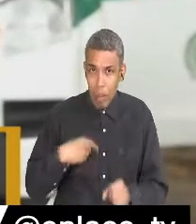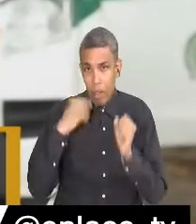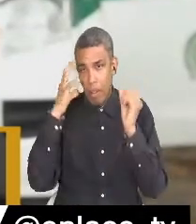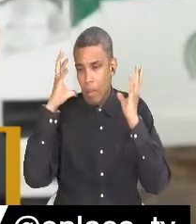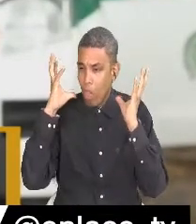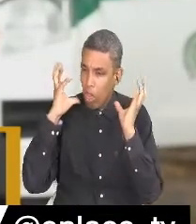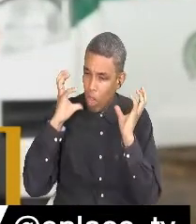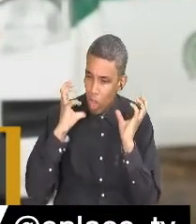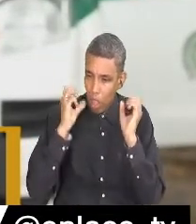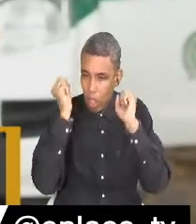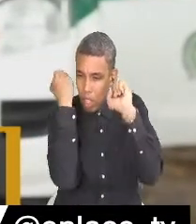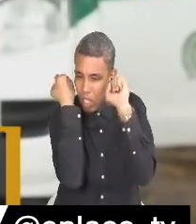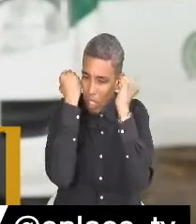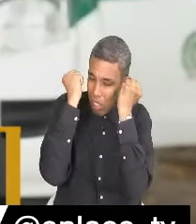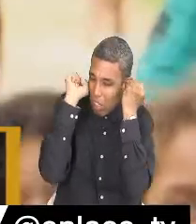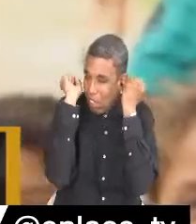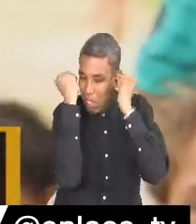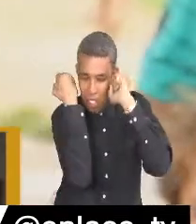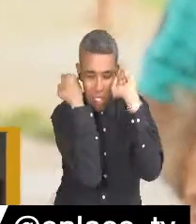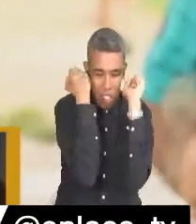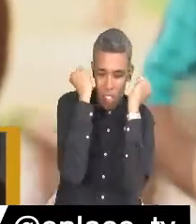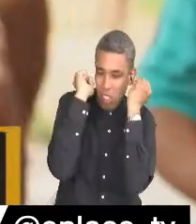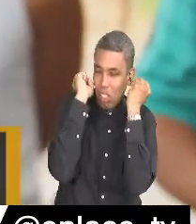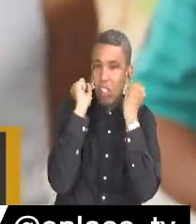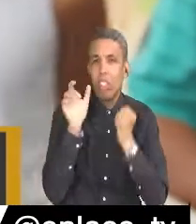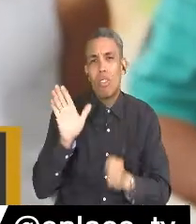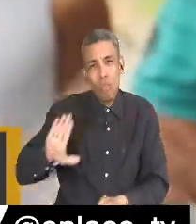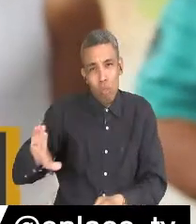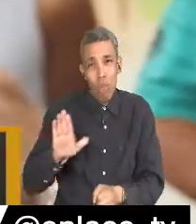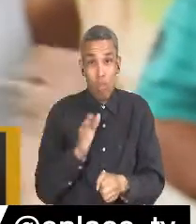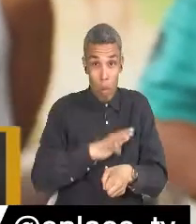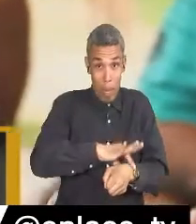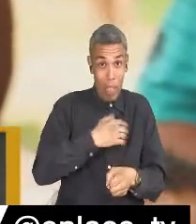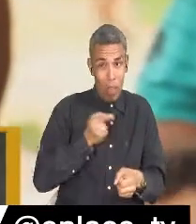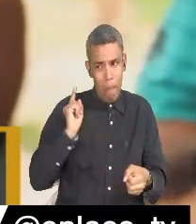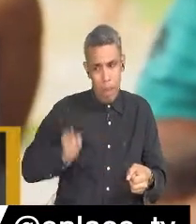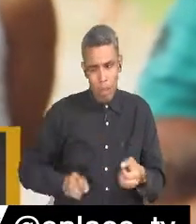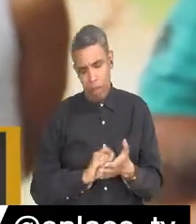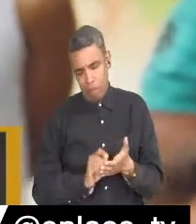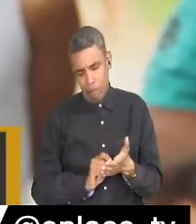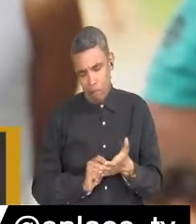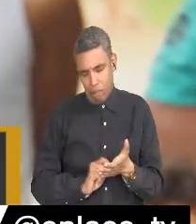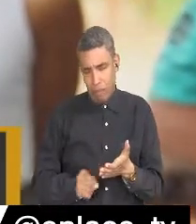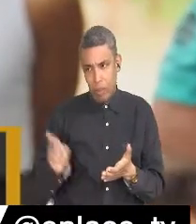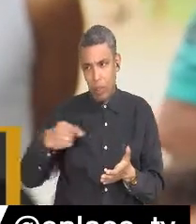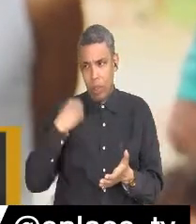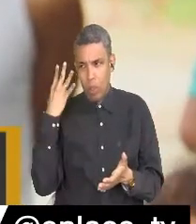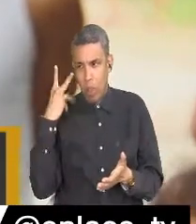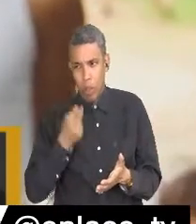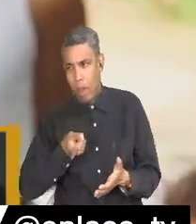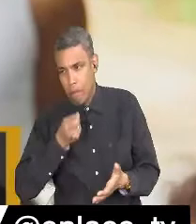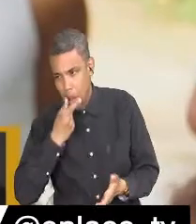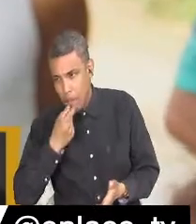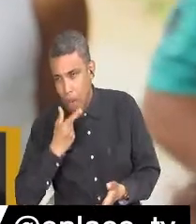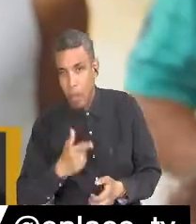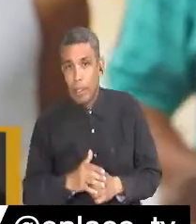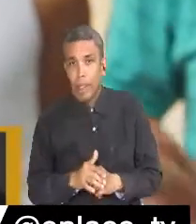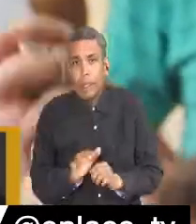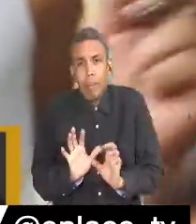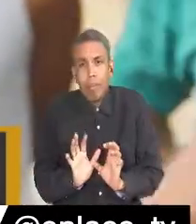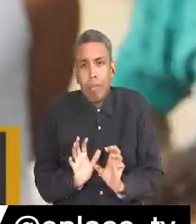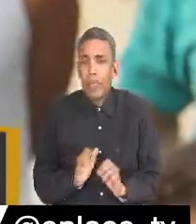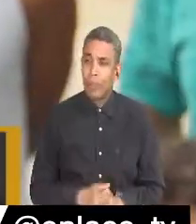padeciendo hace ya algunas semanas. Y él cogió, fue problemas de trago y de trago y de trago, y él fue destituido por eso, pero hace años venía